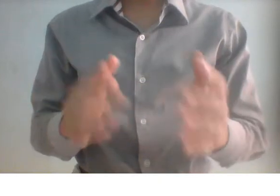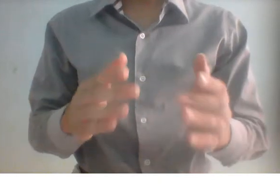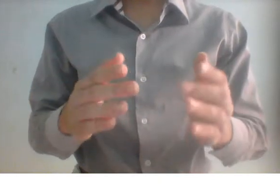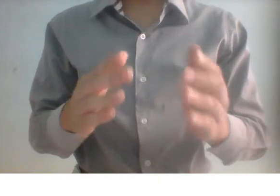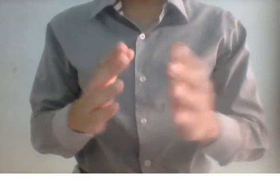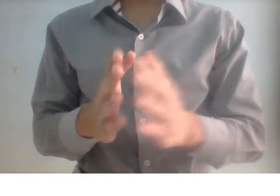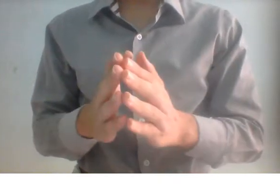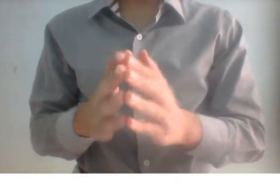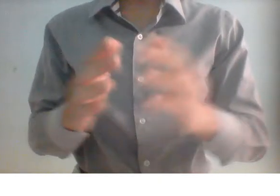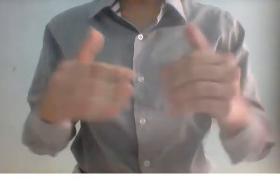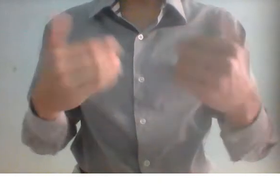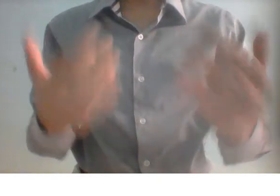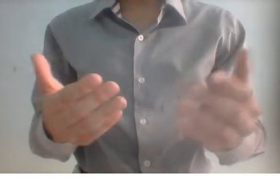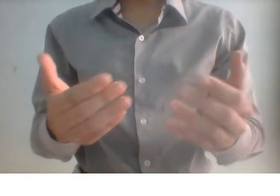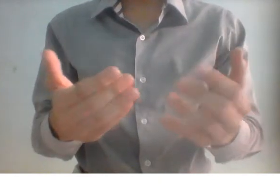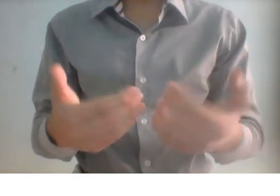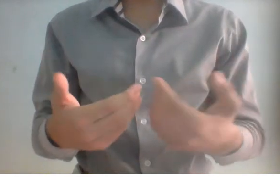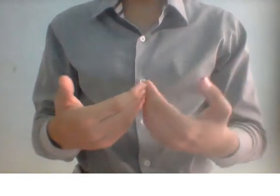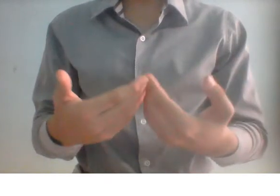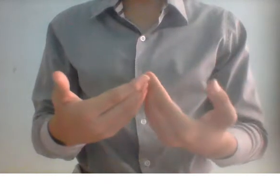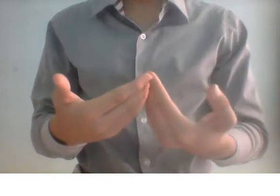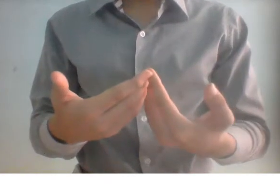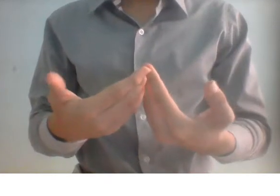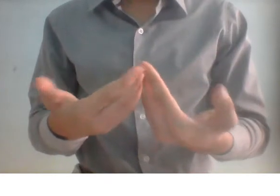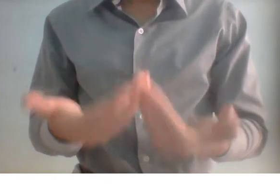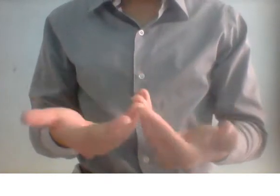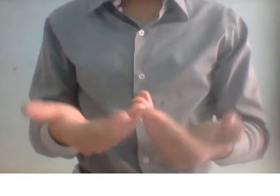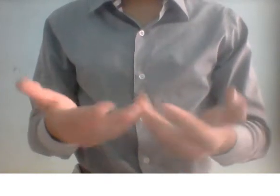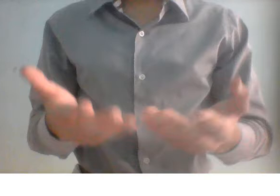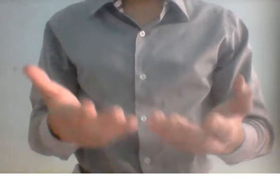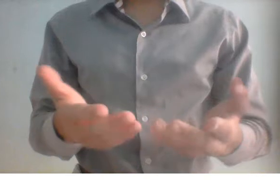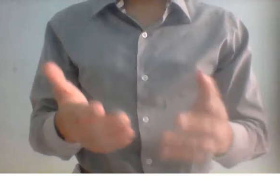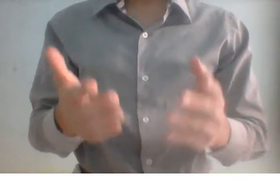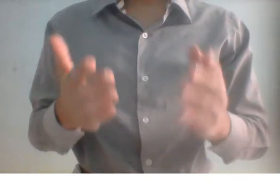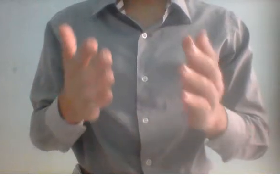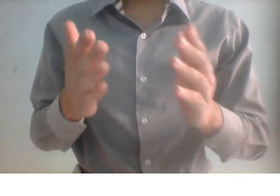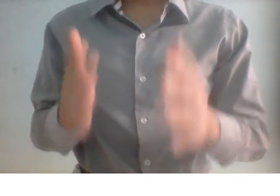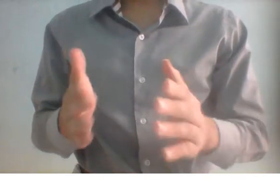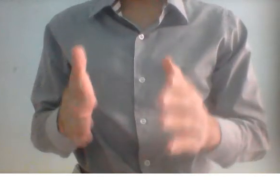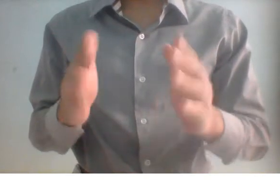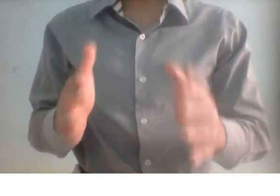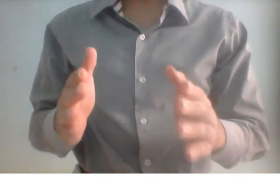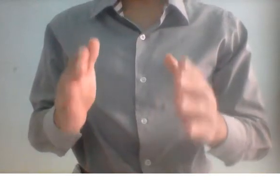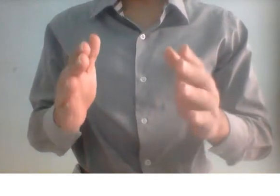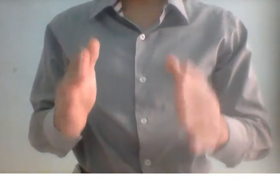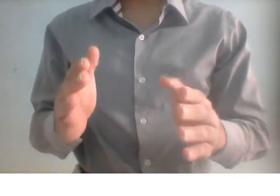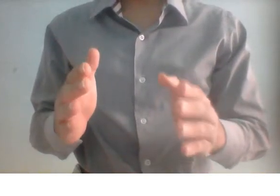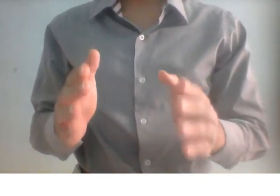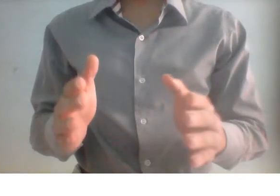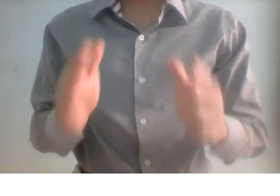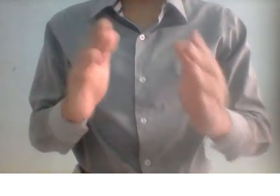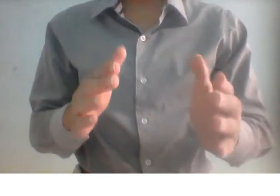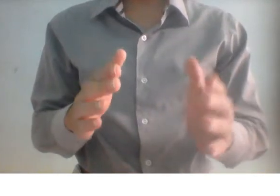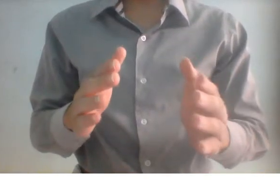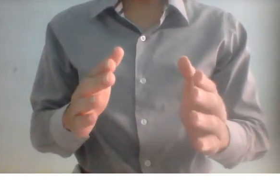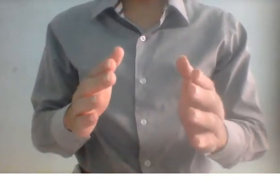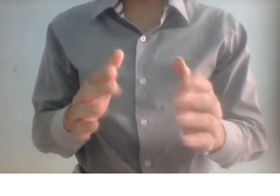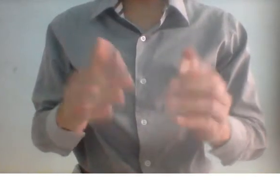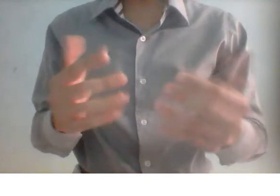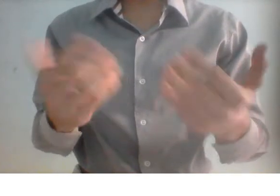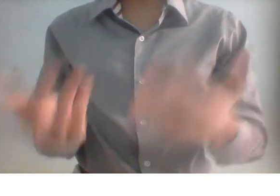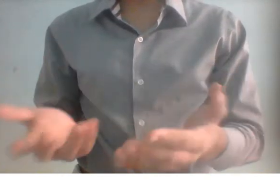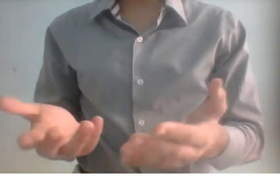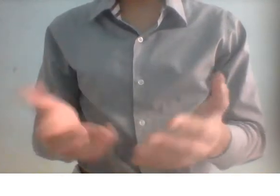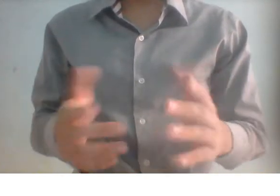competitivo, pero que tampoco los dejen abajo. Esto es algo que yo considero que fue bueno, pero el problema de los dirigentes de esta